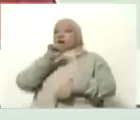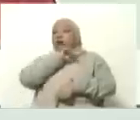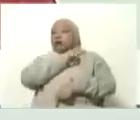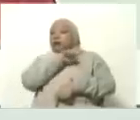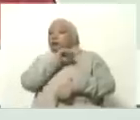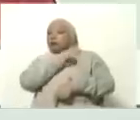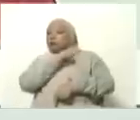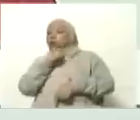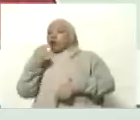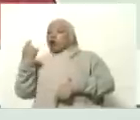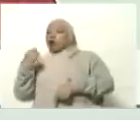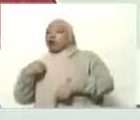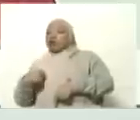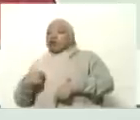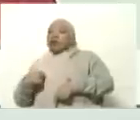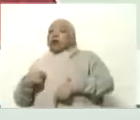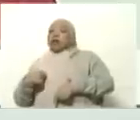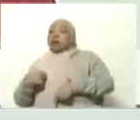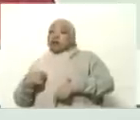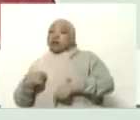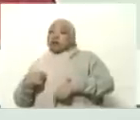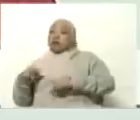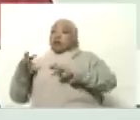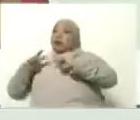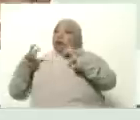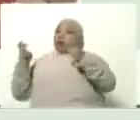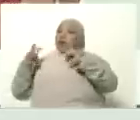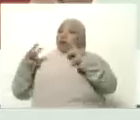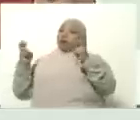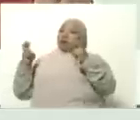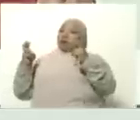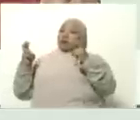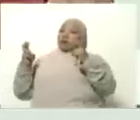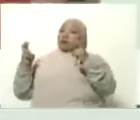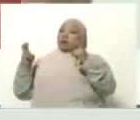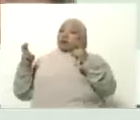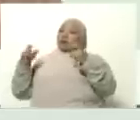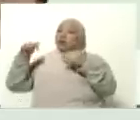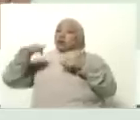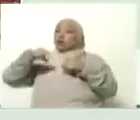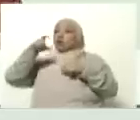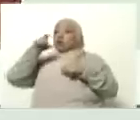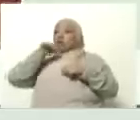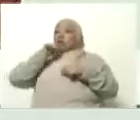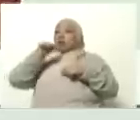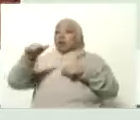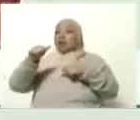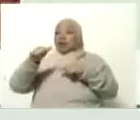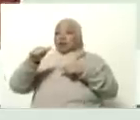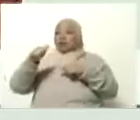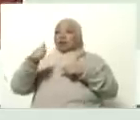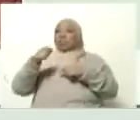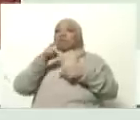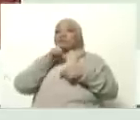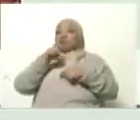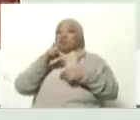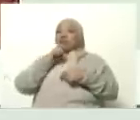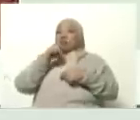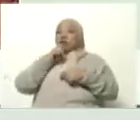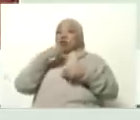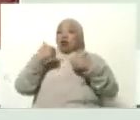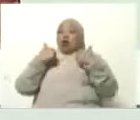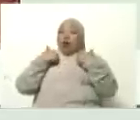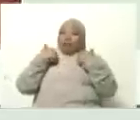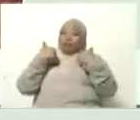invierno. Y el tema del gas, sin ser este año el más grave que van a tener, los está